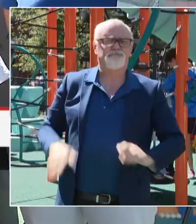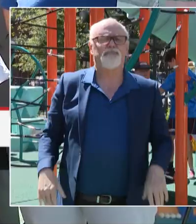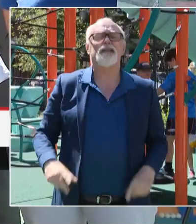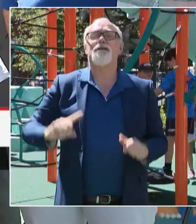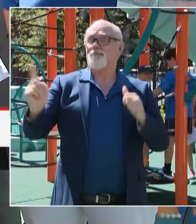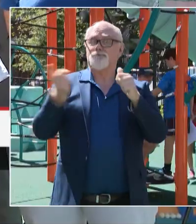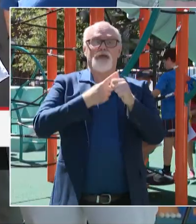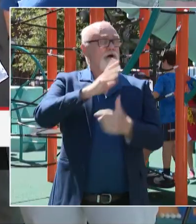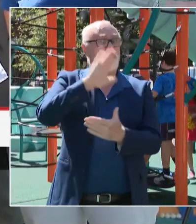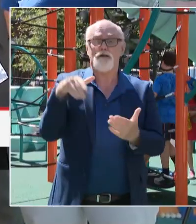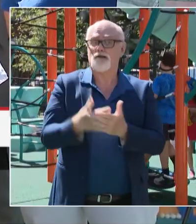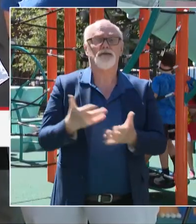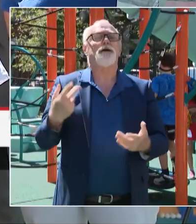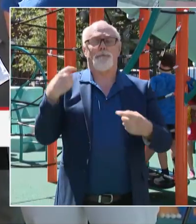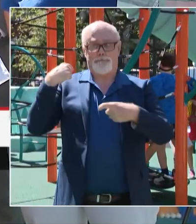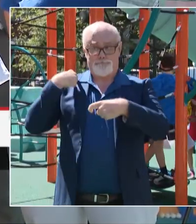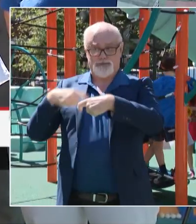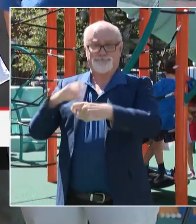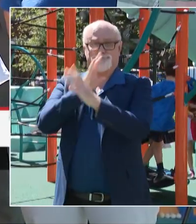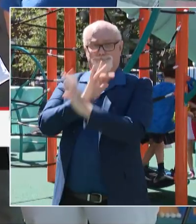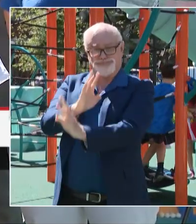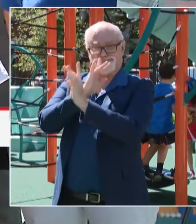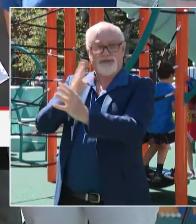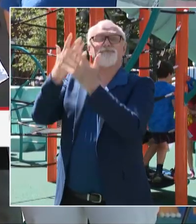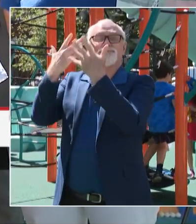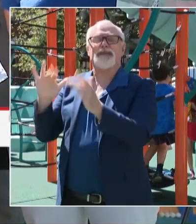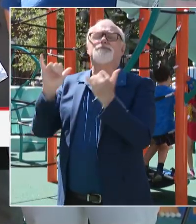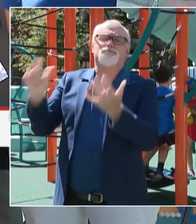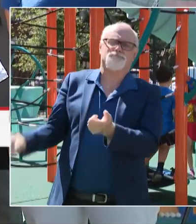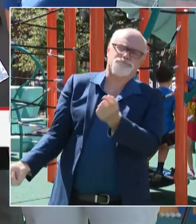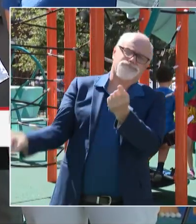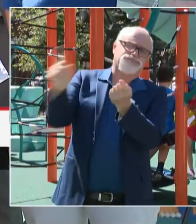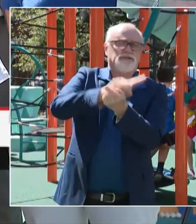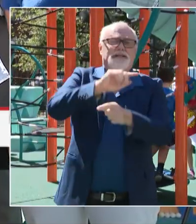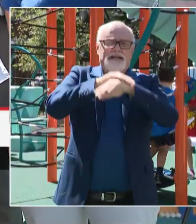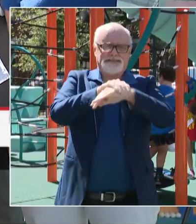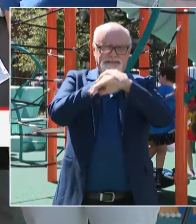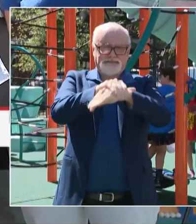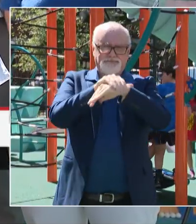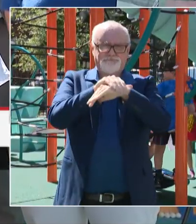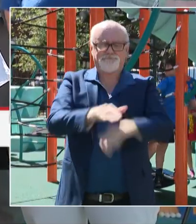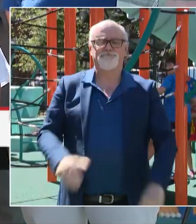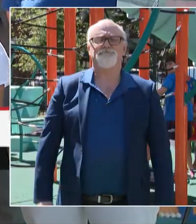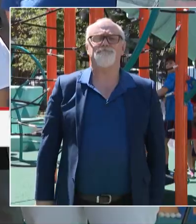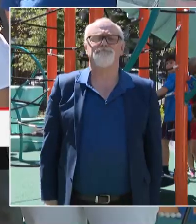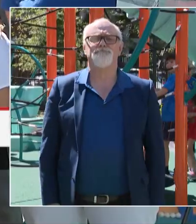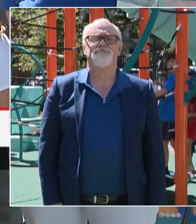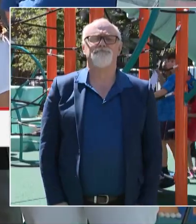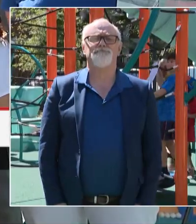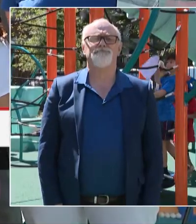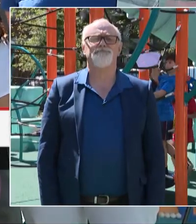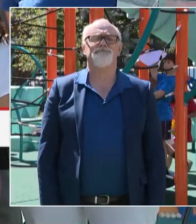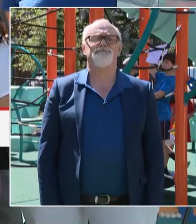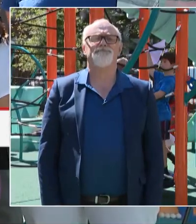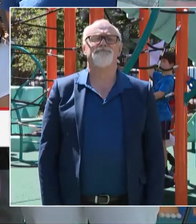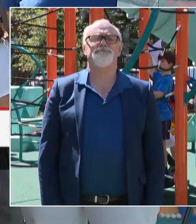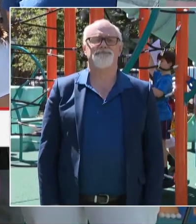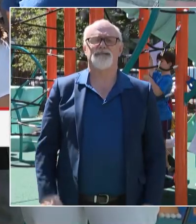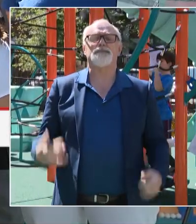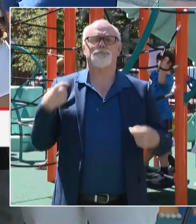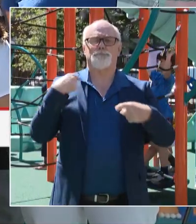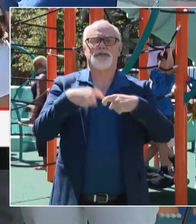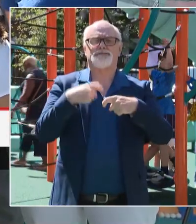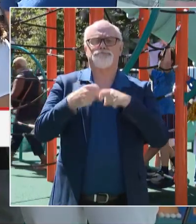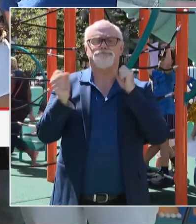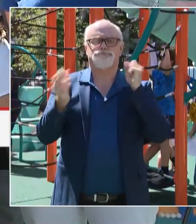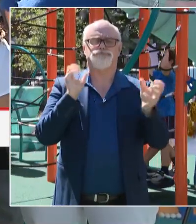primero y en inglés después. Buenos días a todos. Me llamo Carolina Brito y tengo el placer de ser nuestra